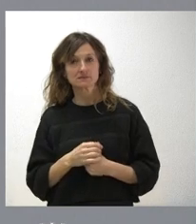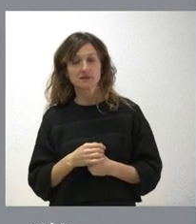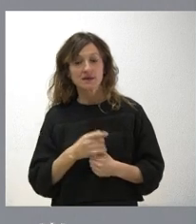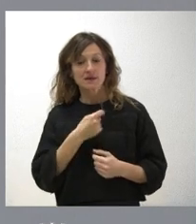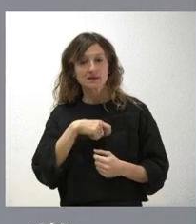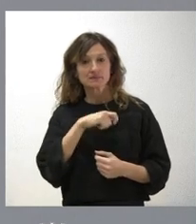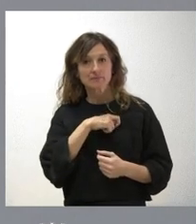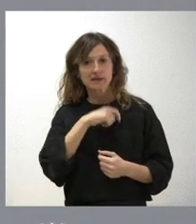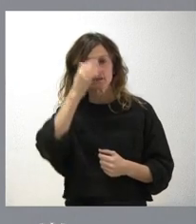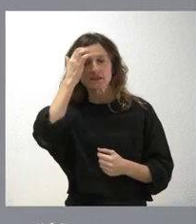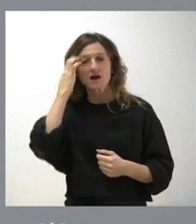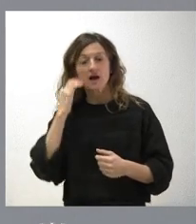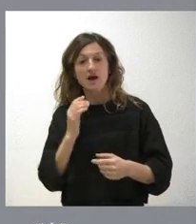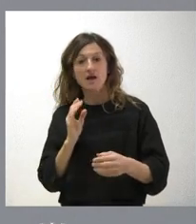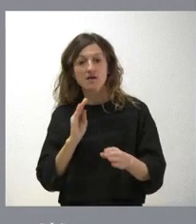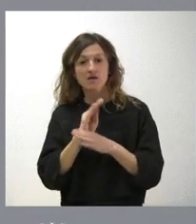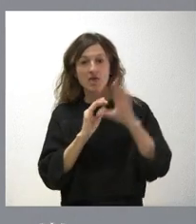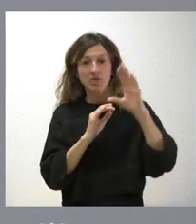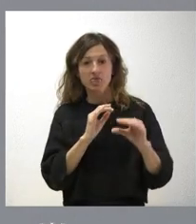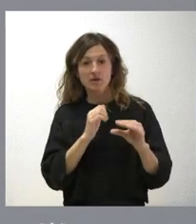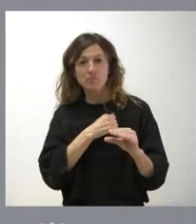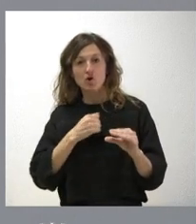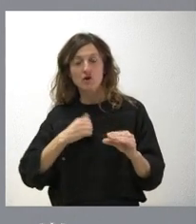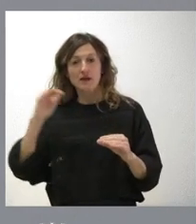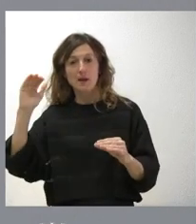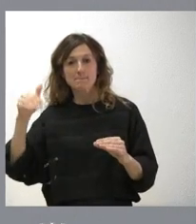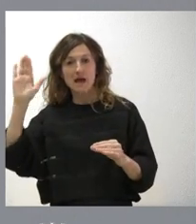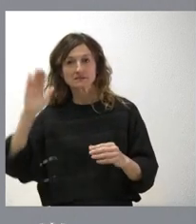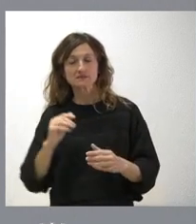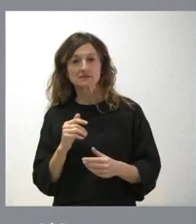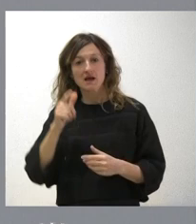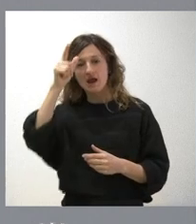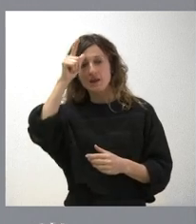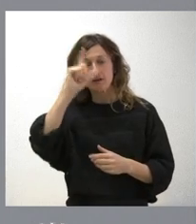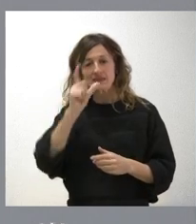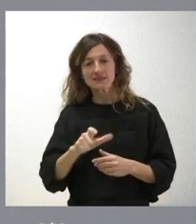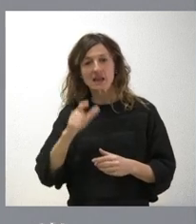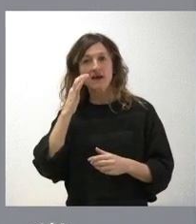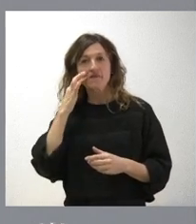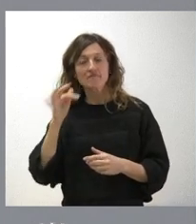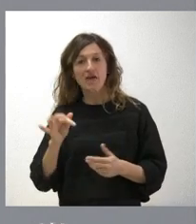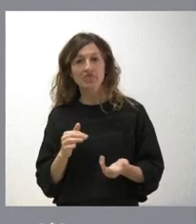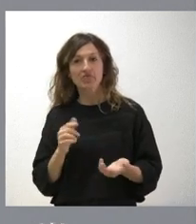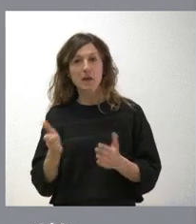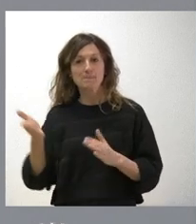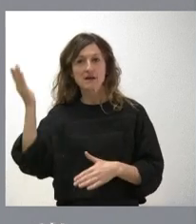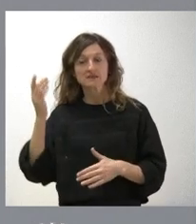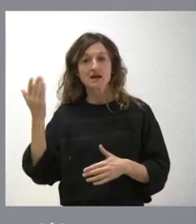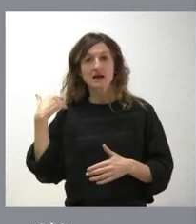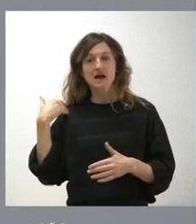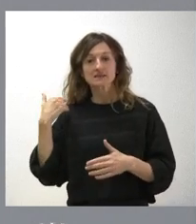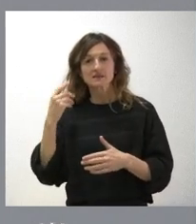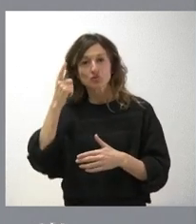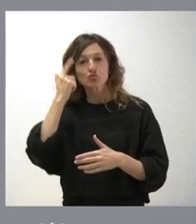fondos que Polonia o que Alemania es que incluso recibimos menos fondos que Italia o que Francia que fueron regiones y países menos mineros que los